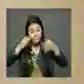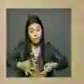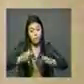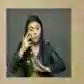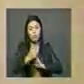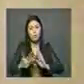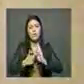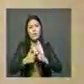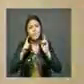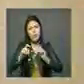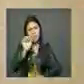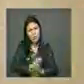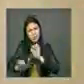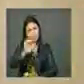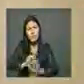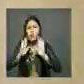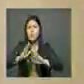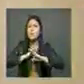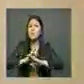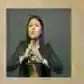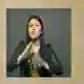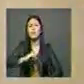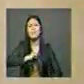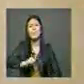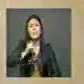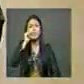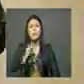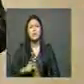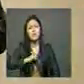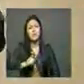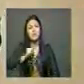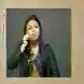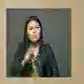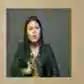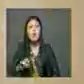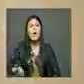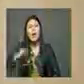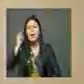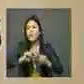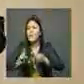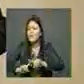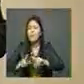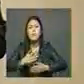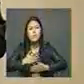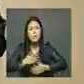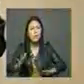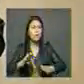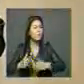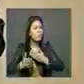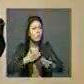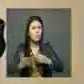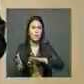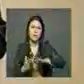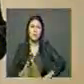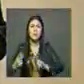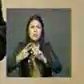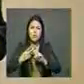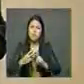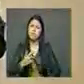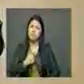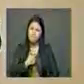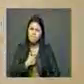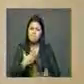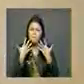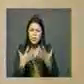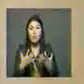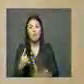de protección de los derechos humanos sin distingo alguno. Segundo, me gustaría llegar a la